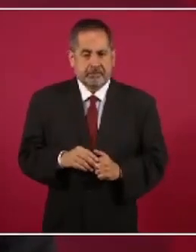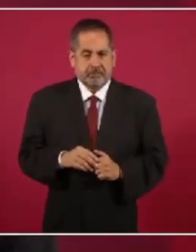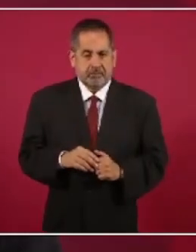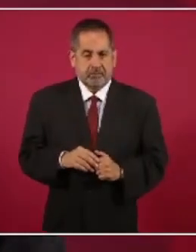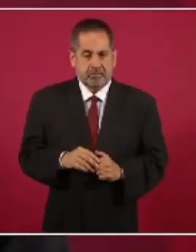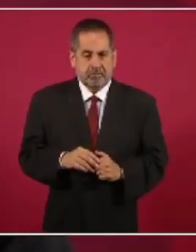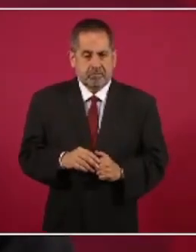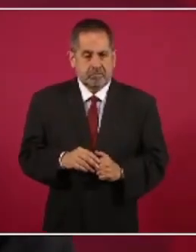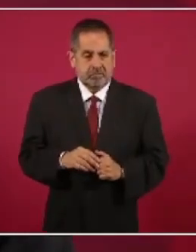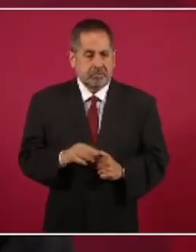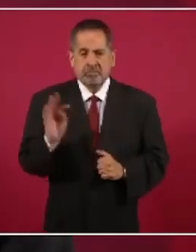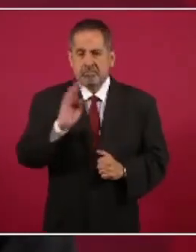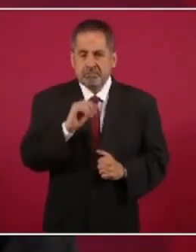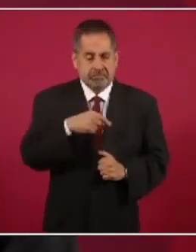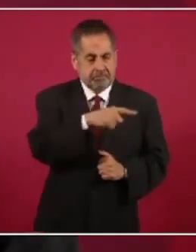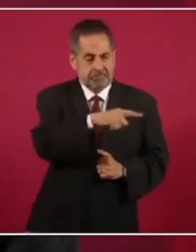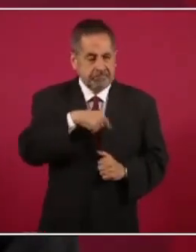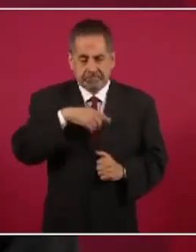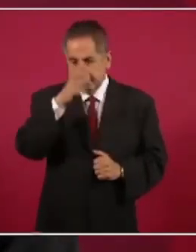estamos de acuerdo,